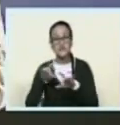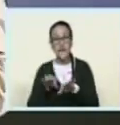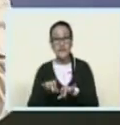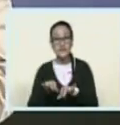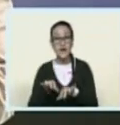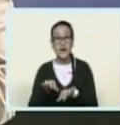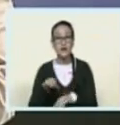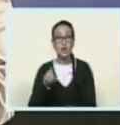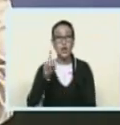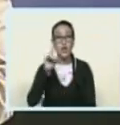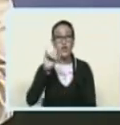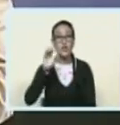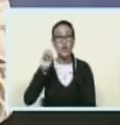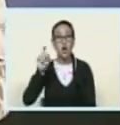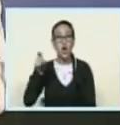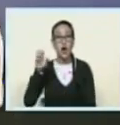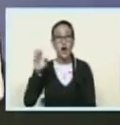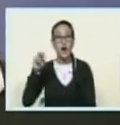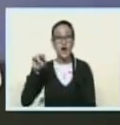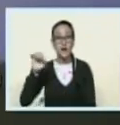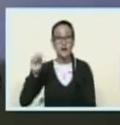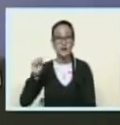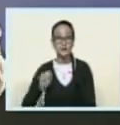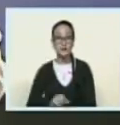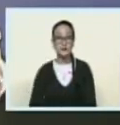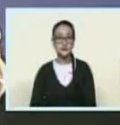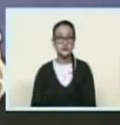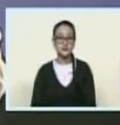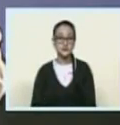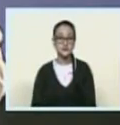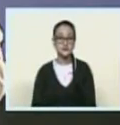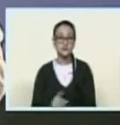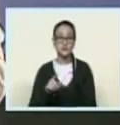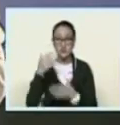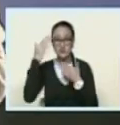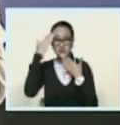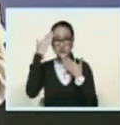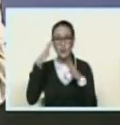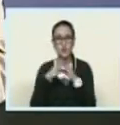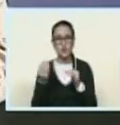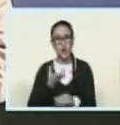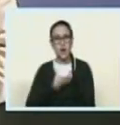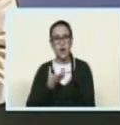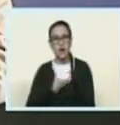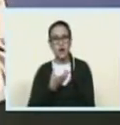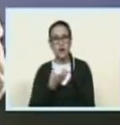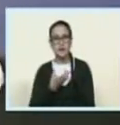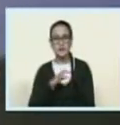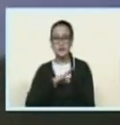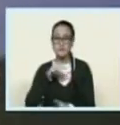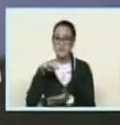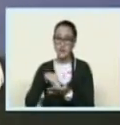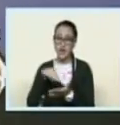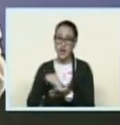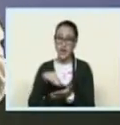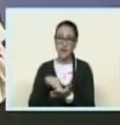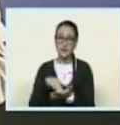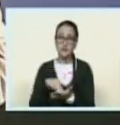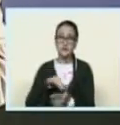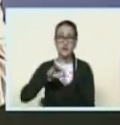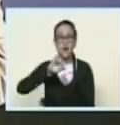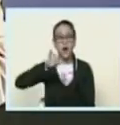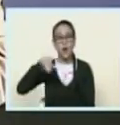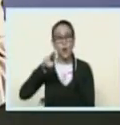Secretario, vale, el secretario se fue a pasar el acta. Igual quiero saludar a los alcaldes y alcaldesas de Miranda, a